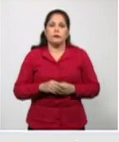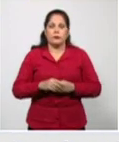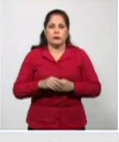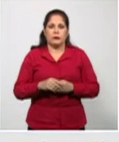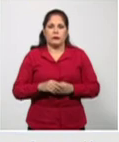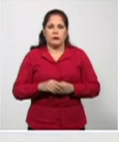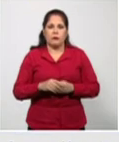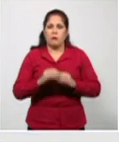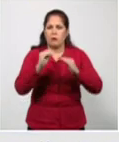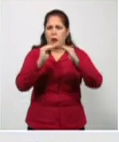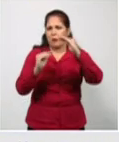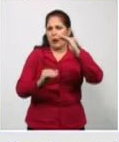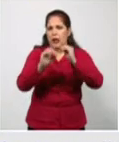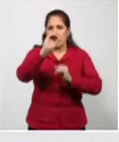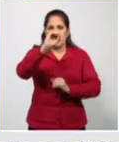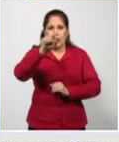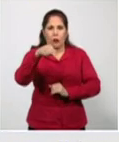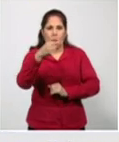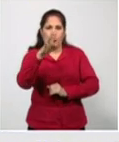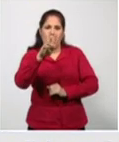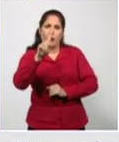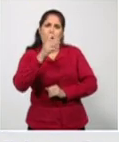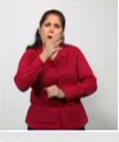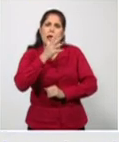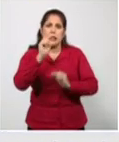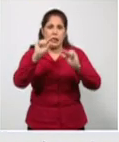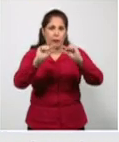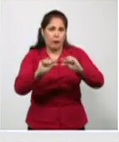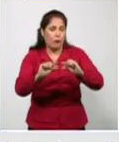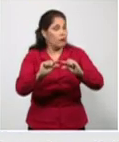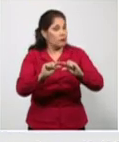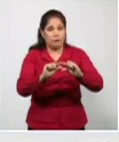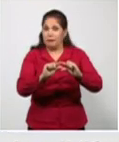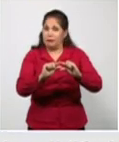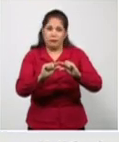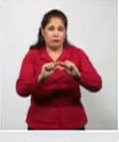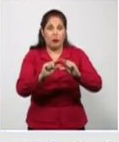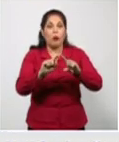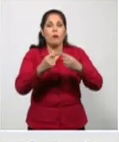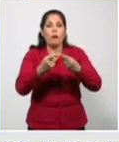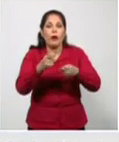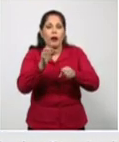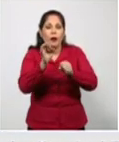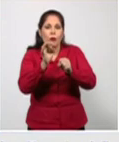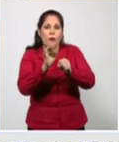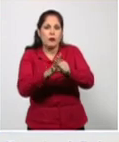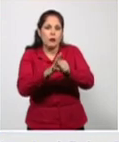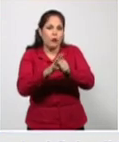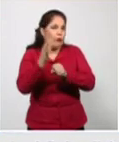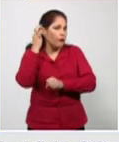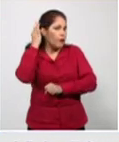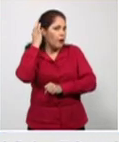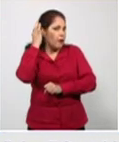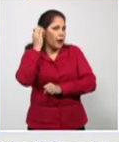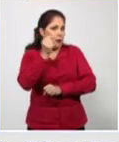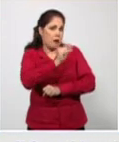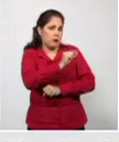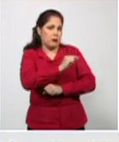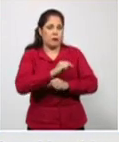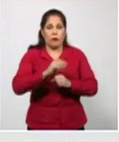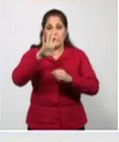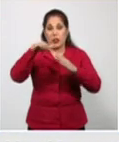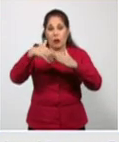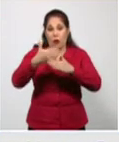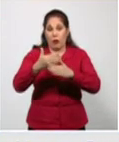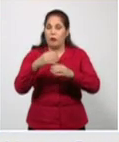baja, 0,42%, pero que realmente es una cifra que también trabajamos para